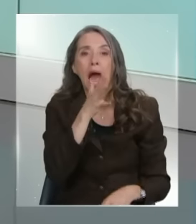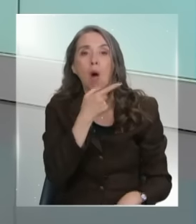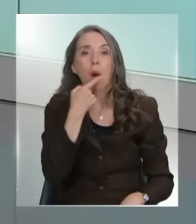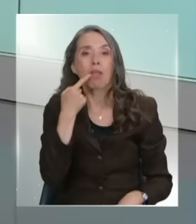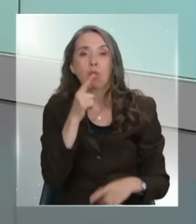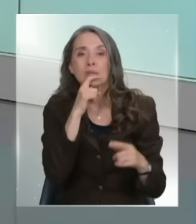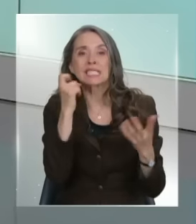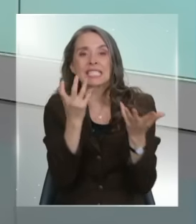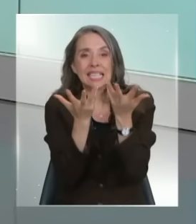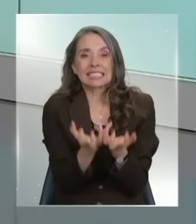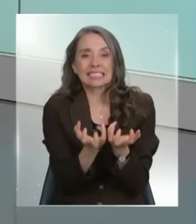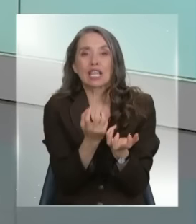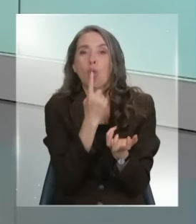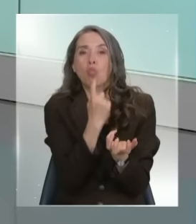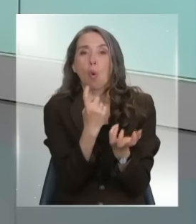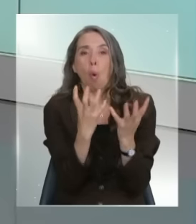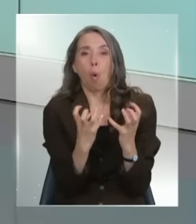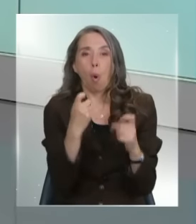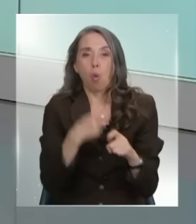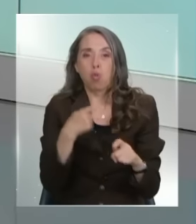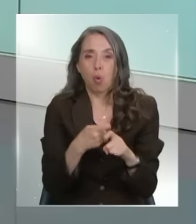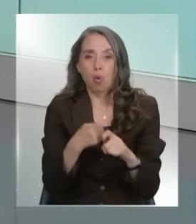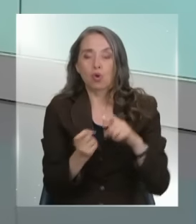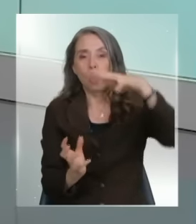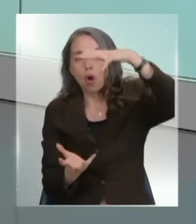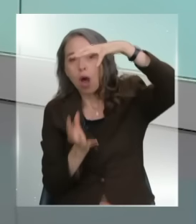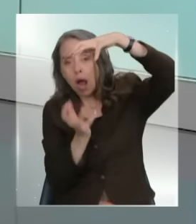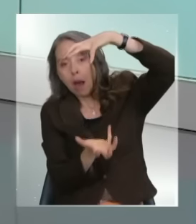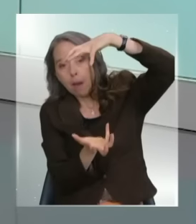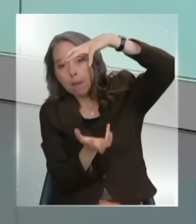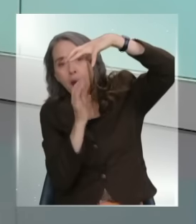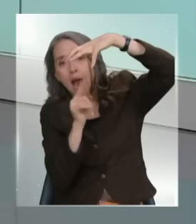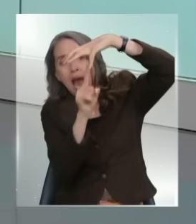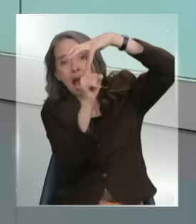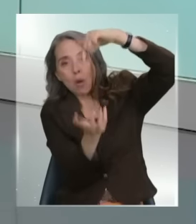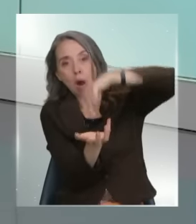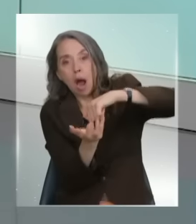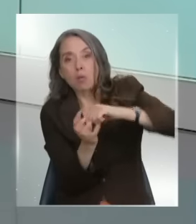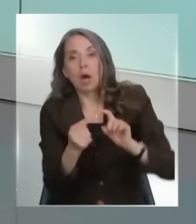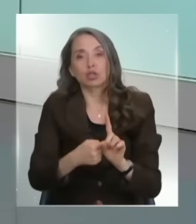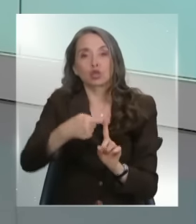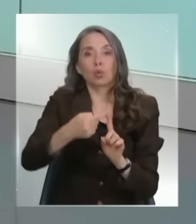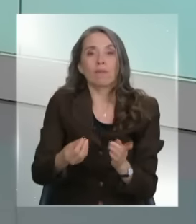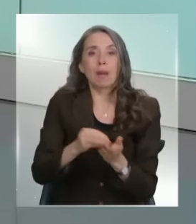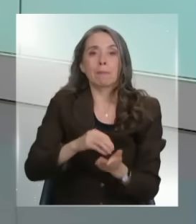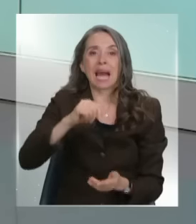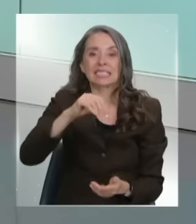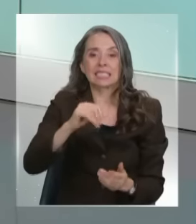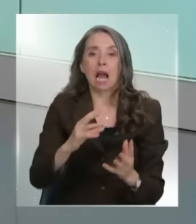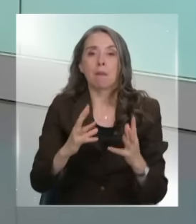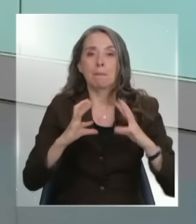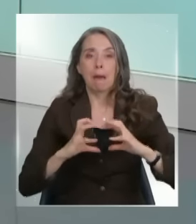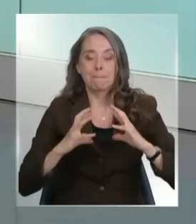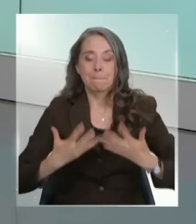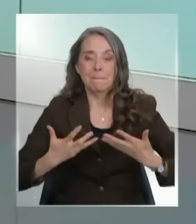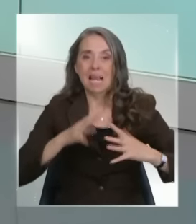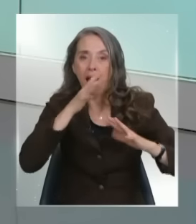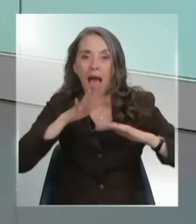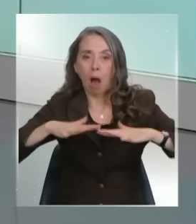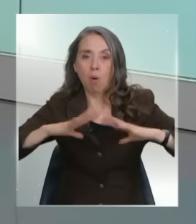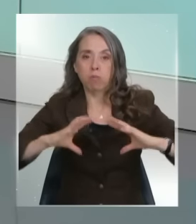congelada. Entonces, el agua alrededor de los polos aumenta su salinidad, por lo tanto, es más densa. Recuerden